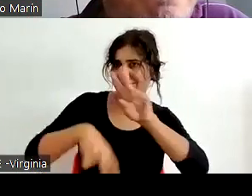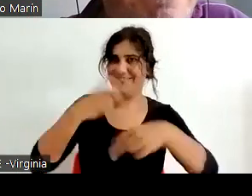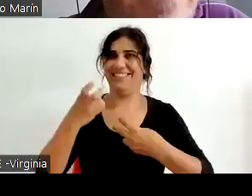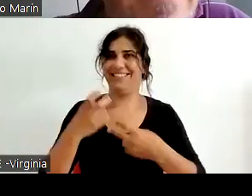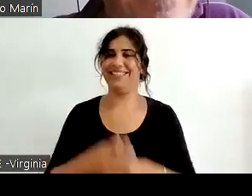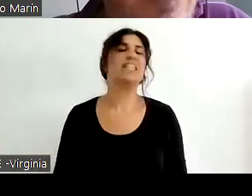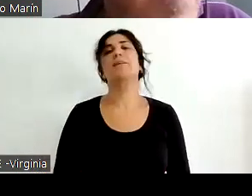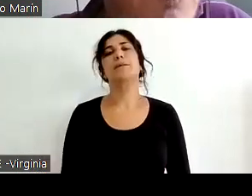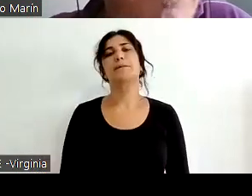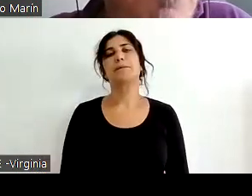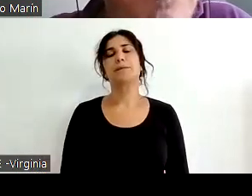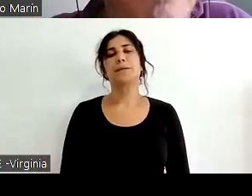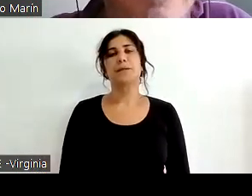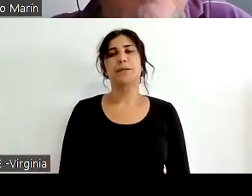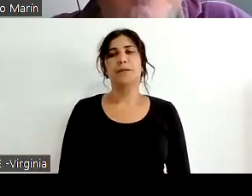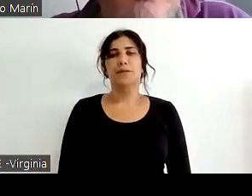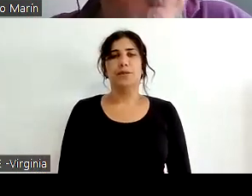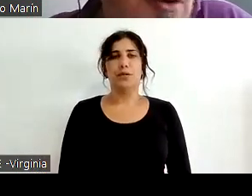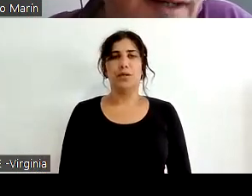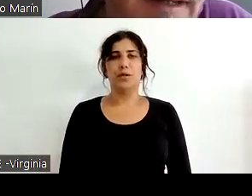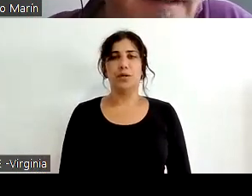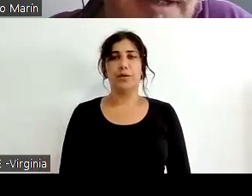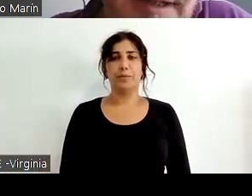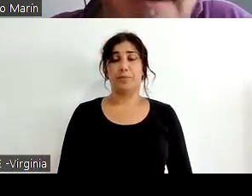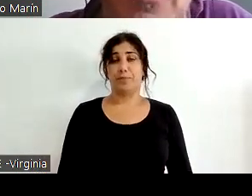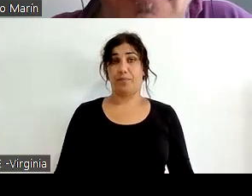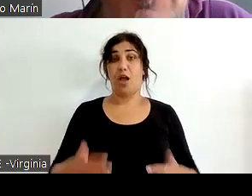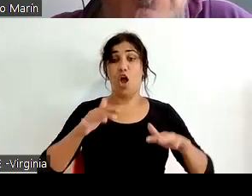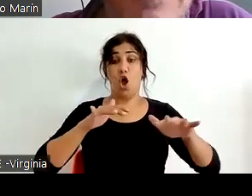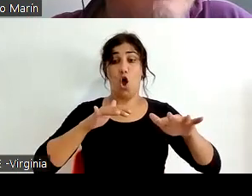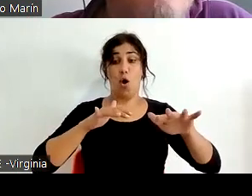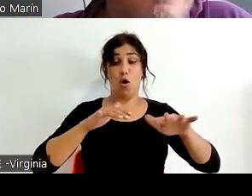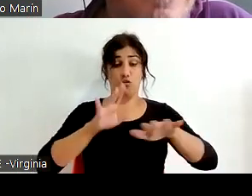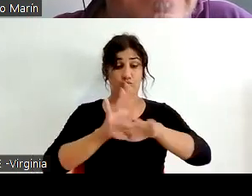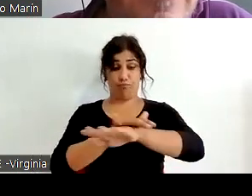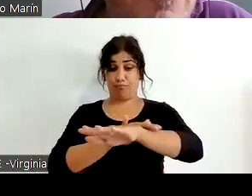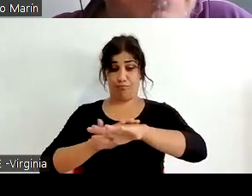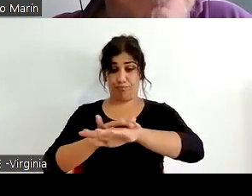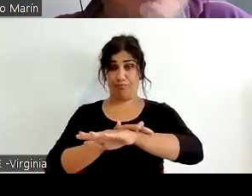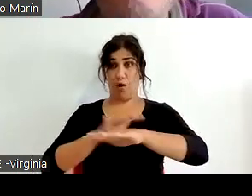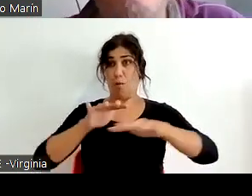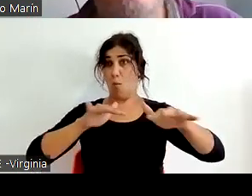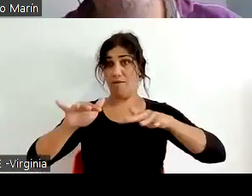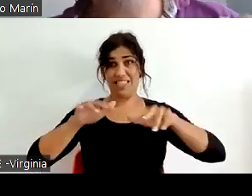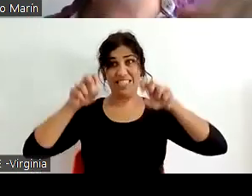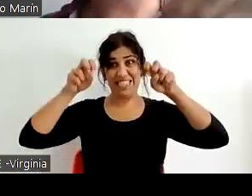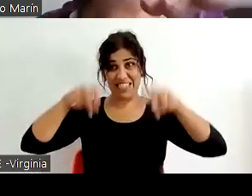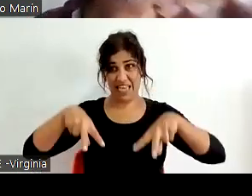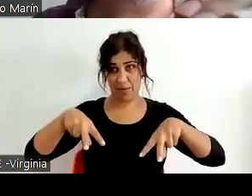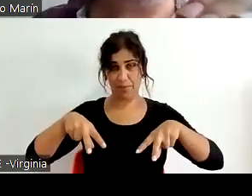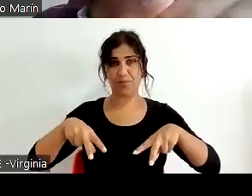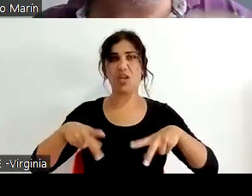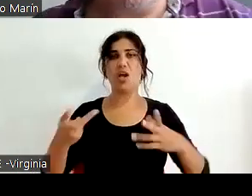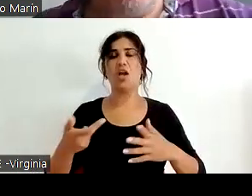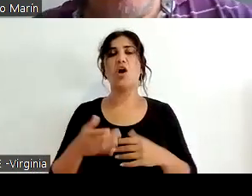Y a la hora de movilizar la zona no hemos de correr, evidentemente no hemos de correr, esa movilización la hemos de